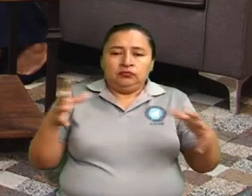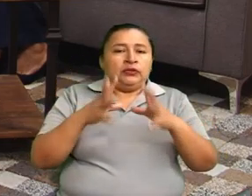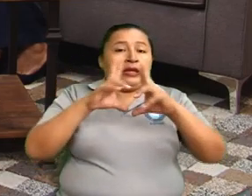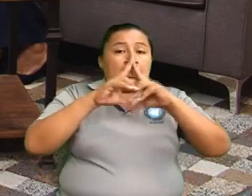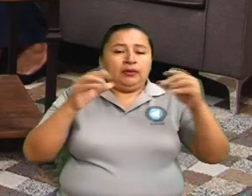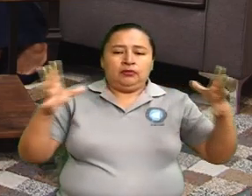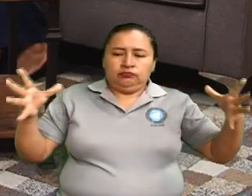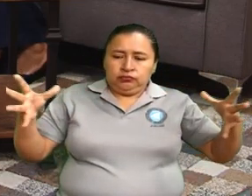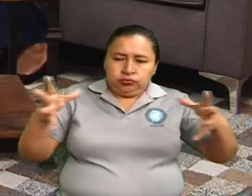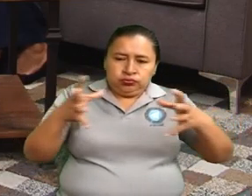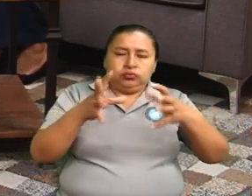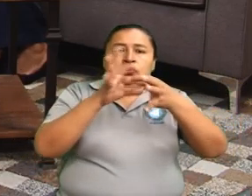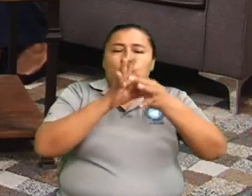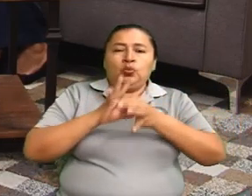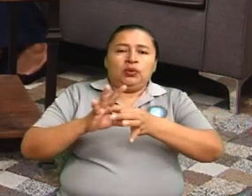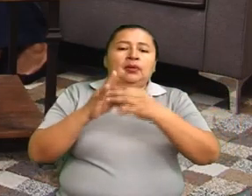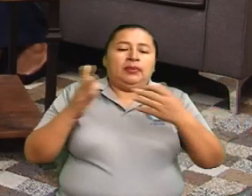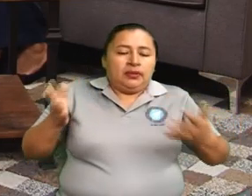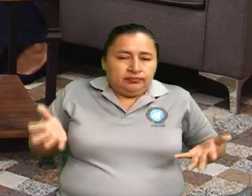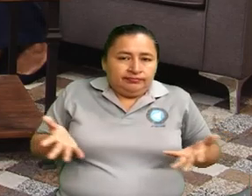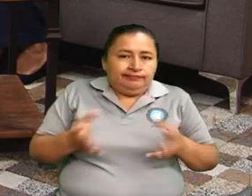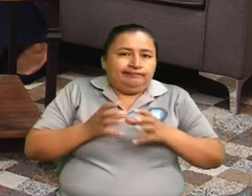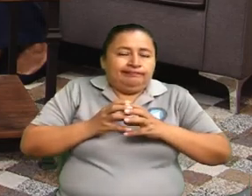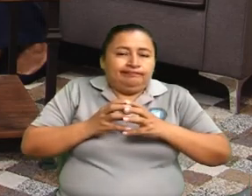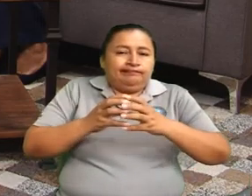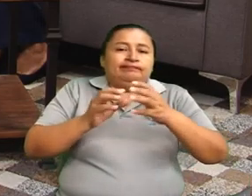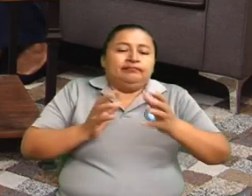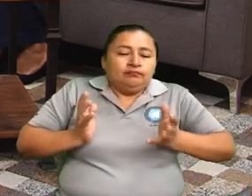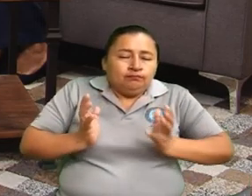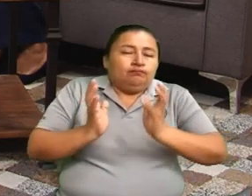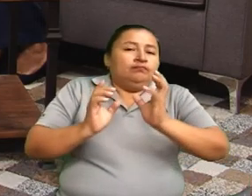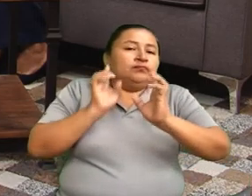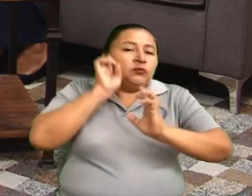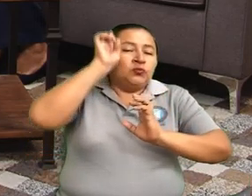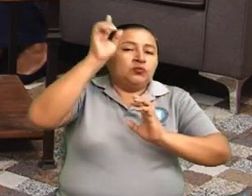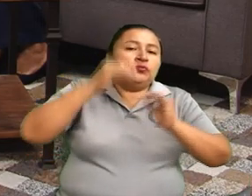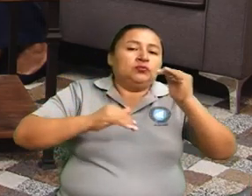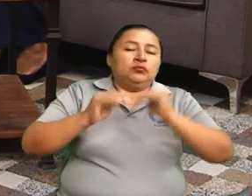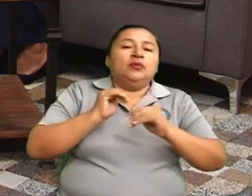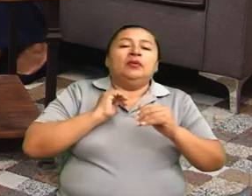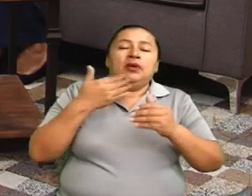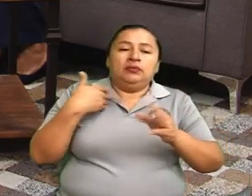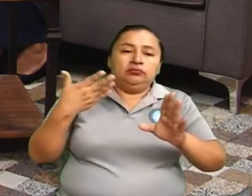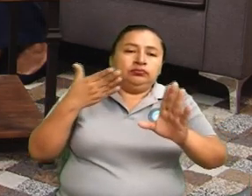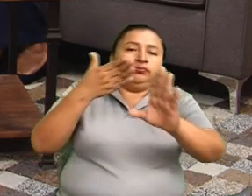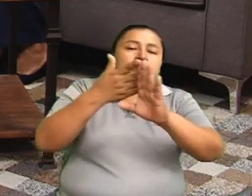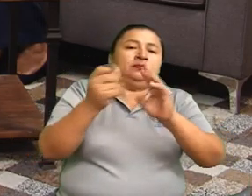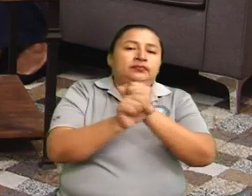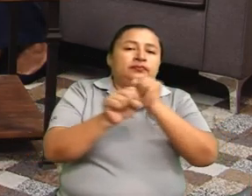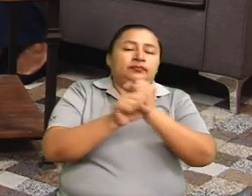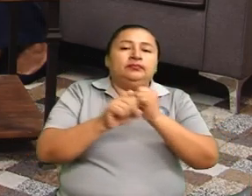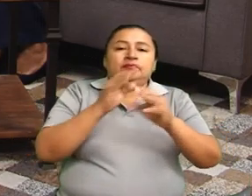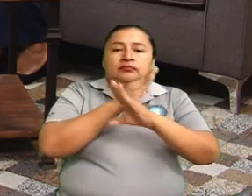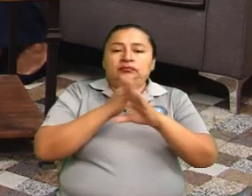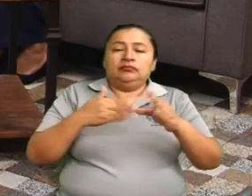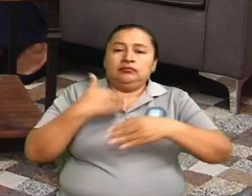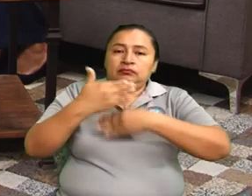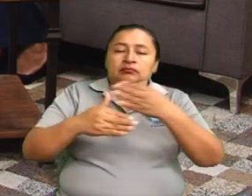gran familia nicaragüense para salir adelante y para retomar las rutas de trabajo, de paz, de prosperidad que